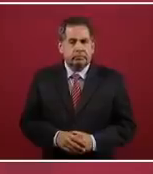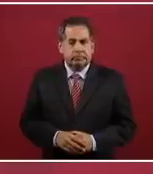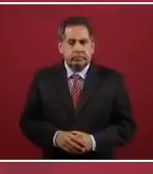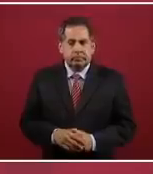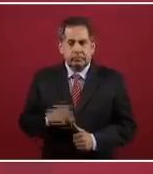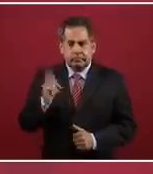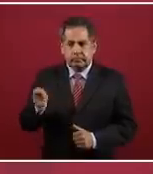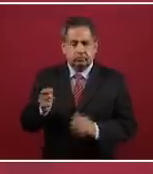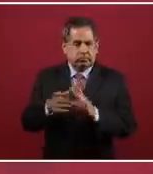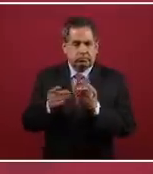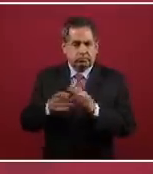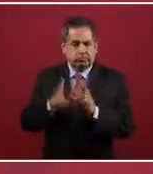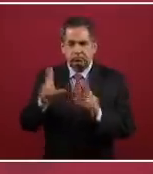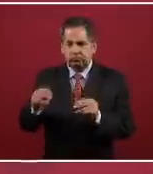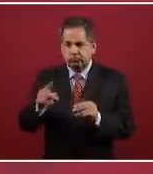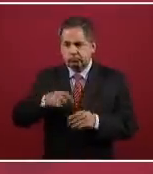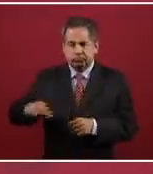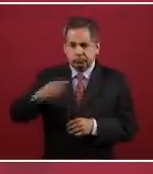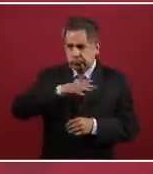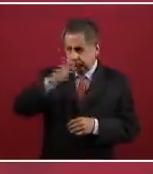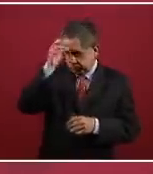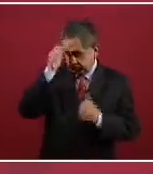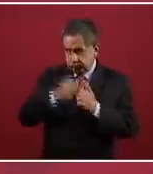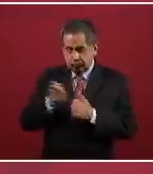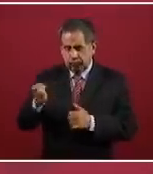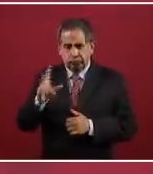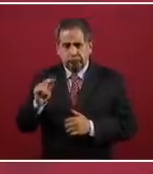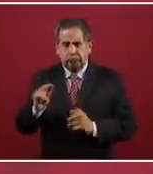Ellos no están de acuerdo con eso.